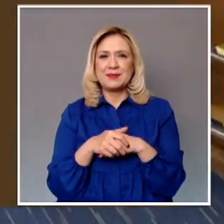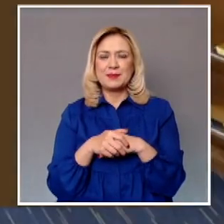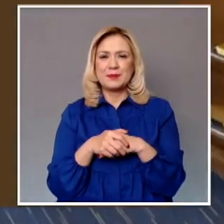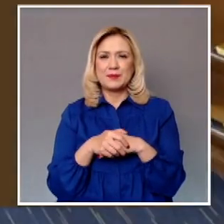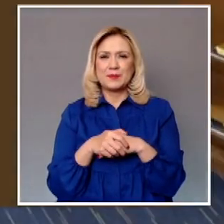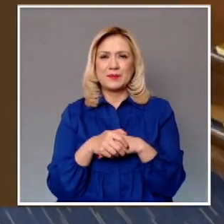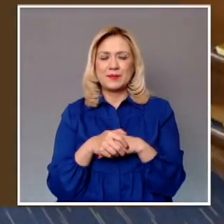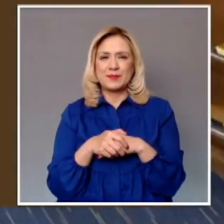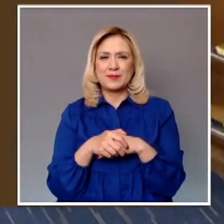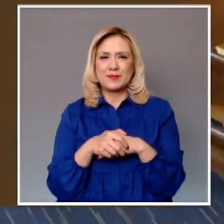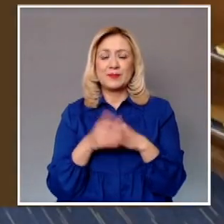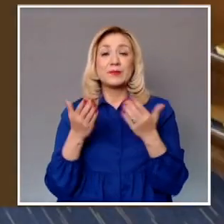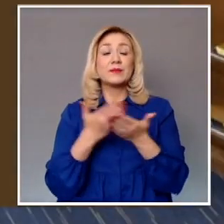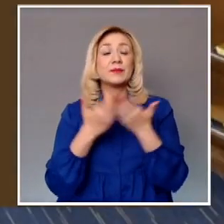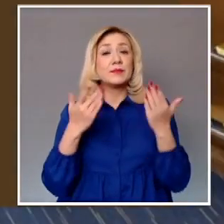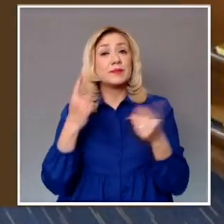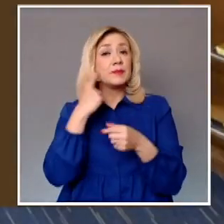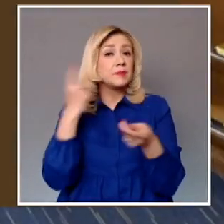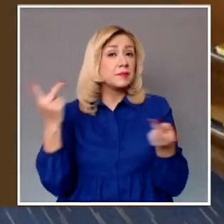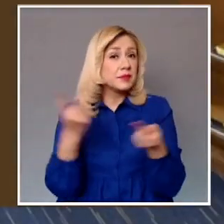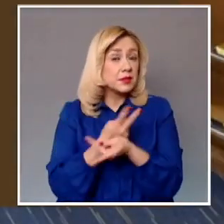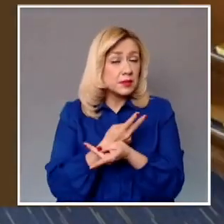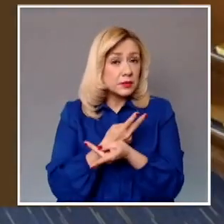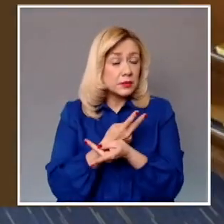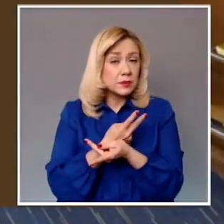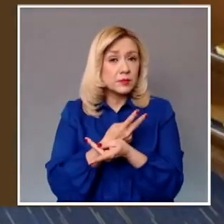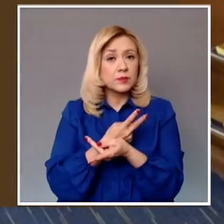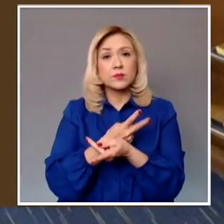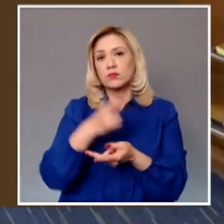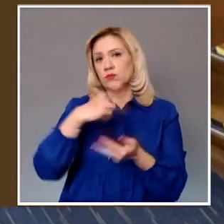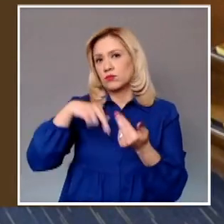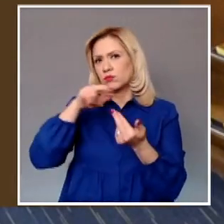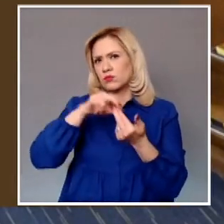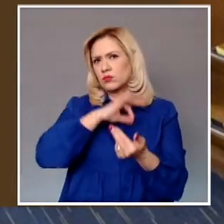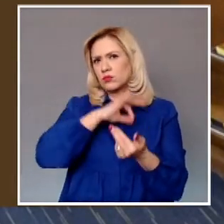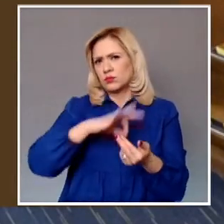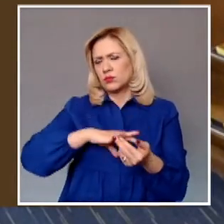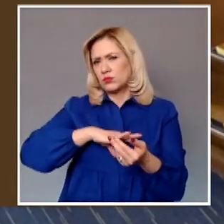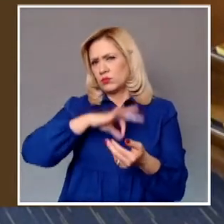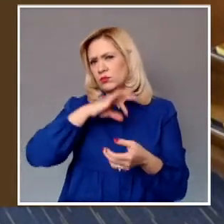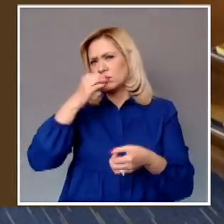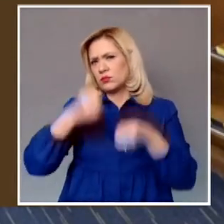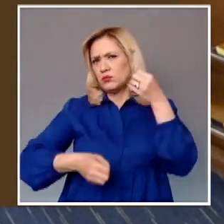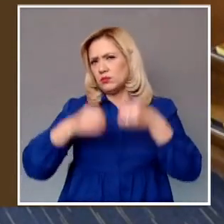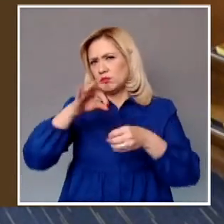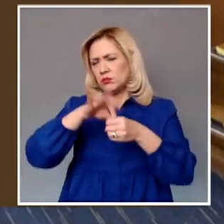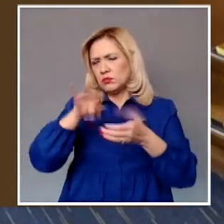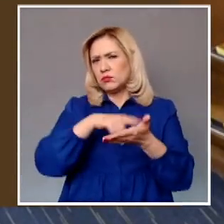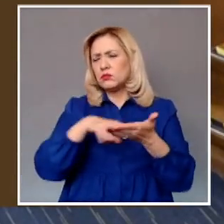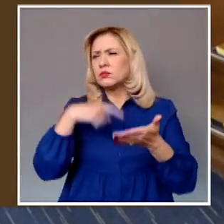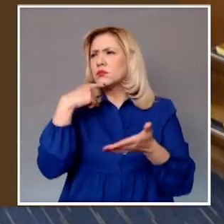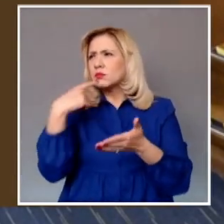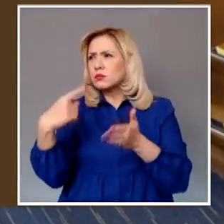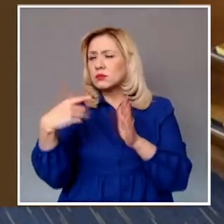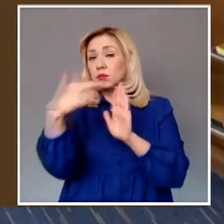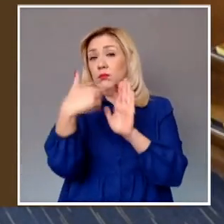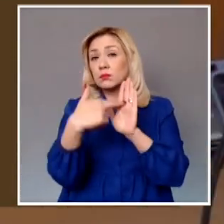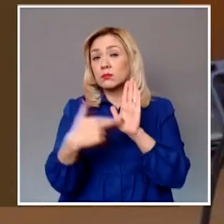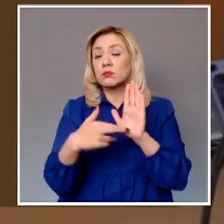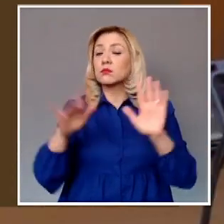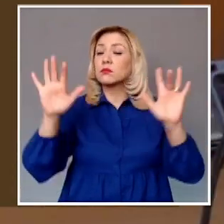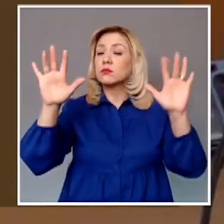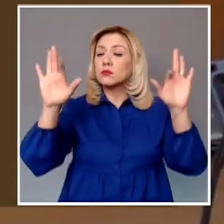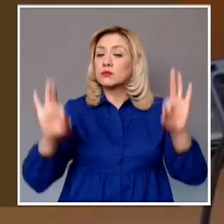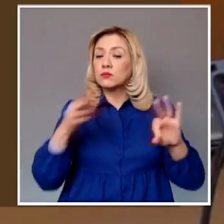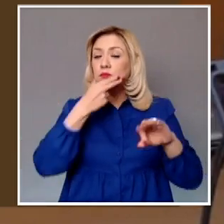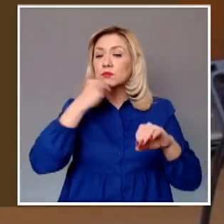Al regresar, la Sala Regional Toluca del Tribunal Electoral confirmó los lineamientos de paridad para postular